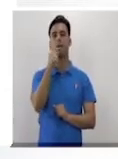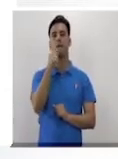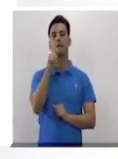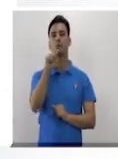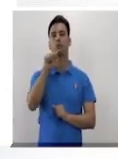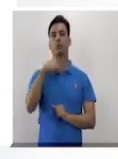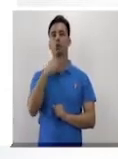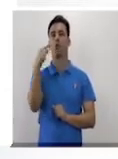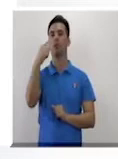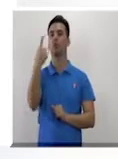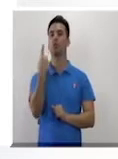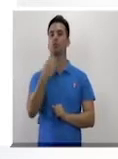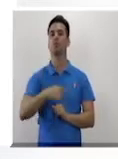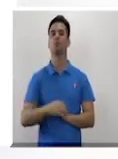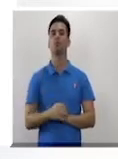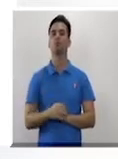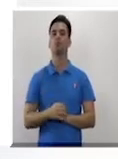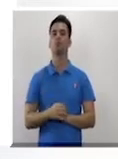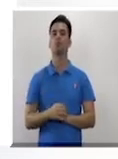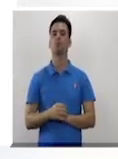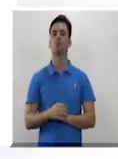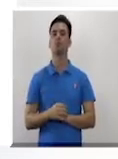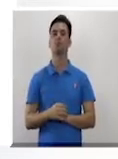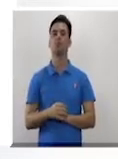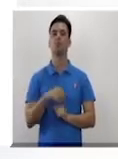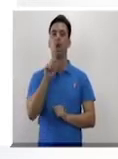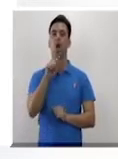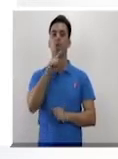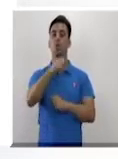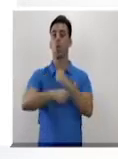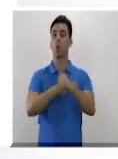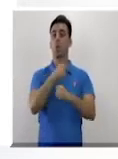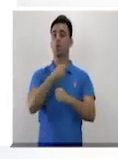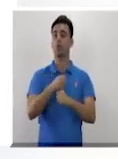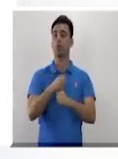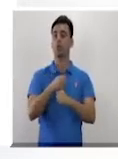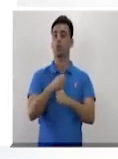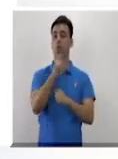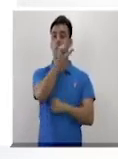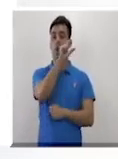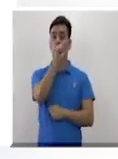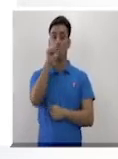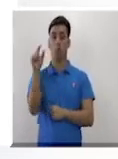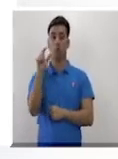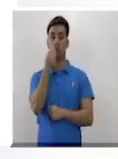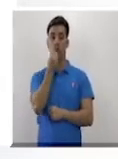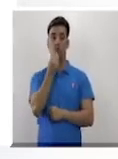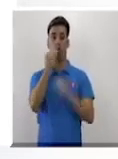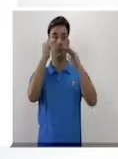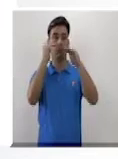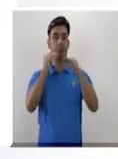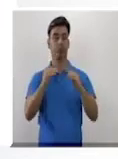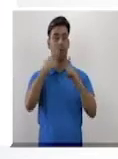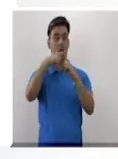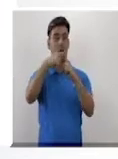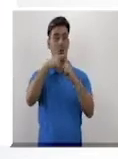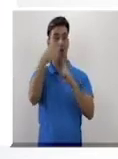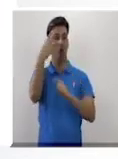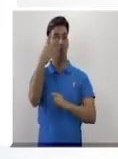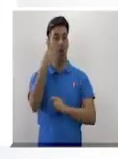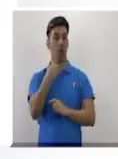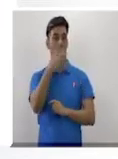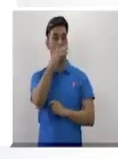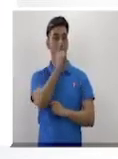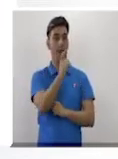1. Pero si utilizamos la ecuación que me permite calcular el valor